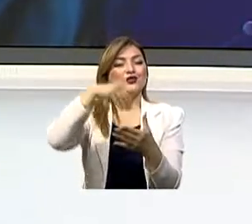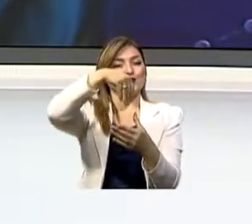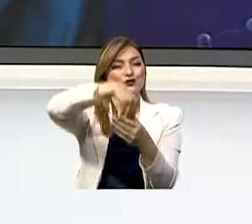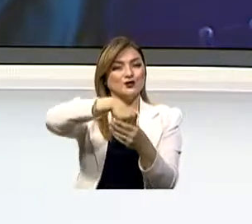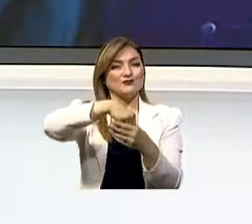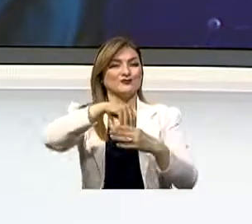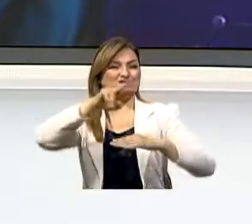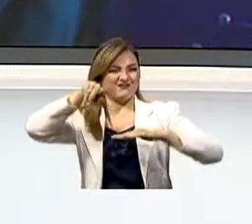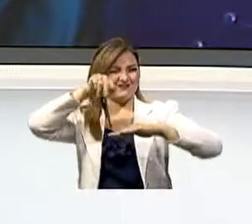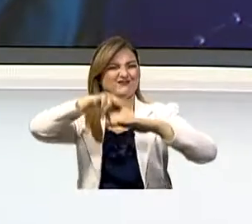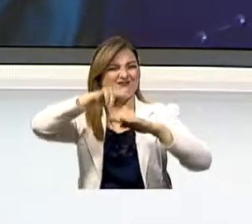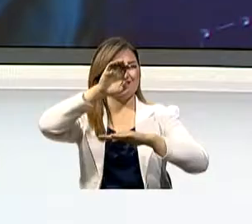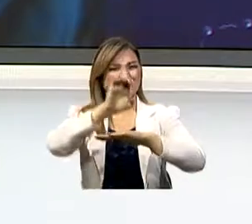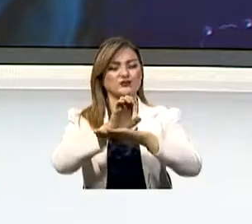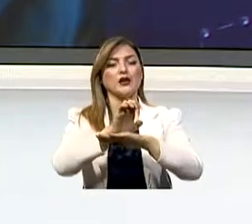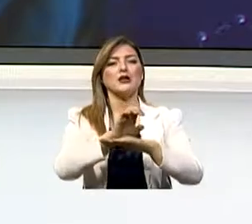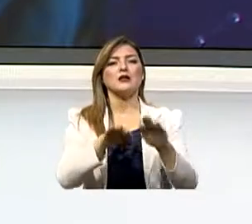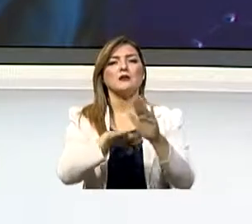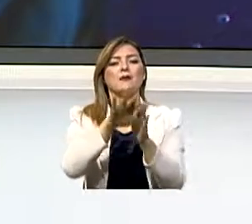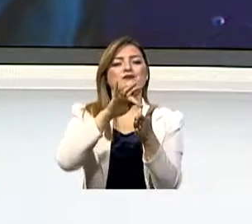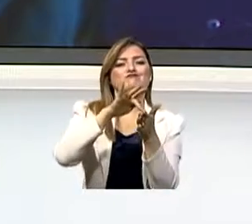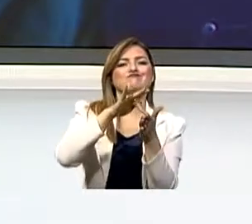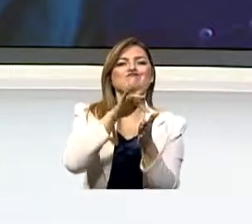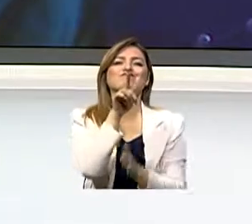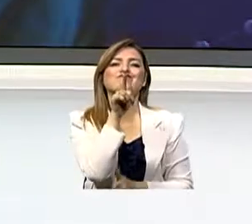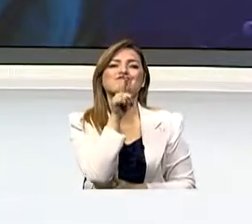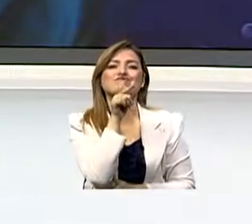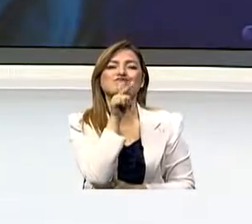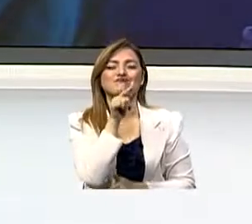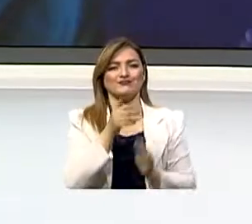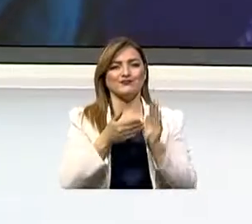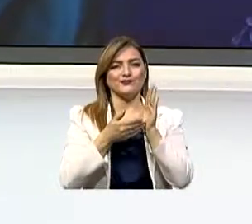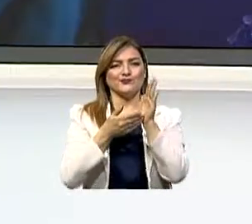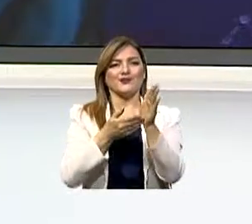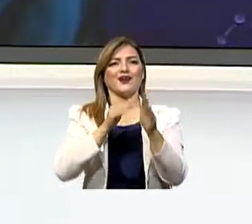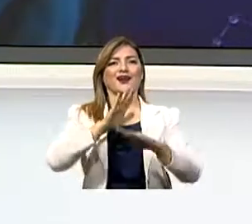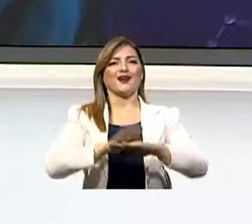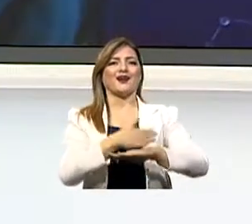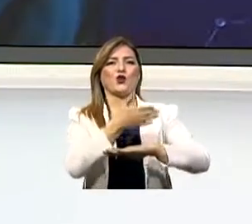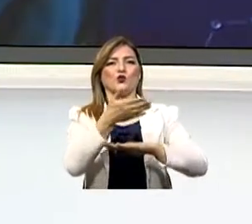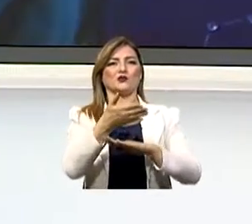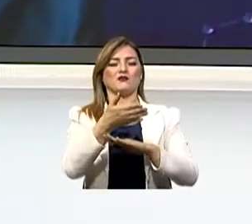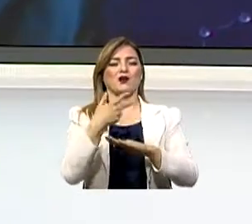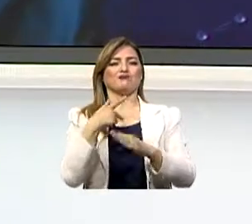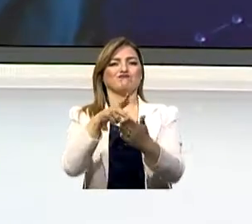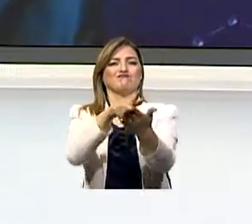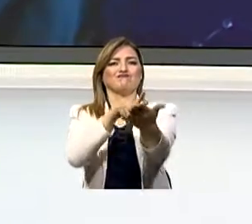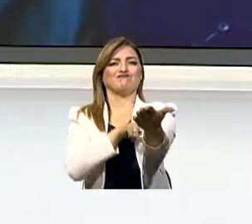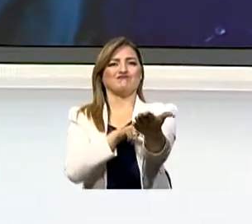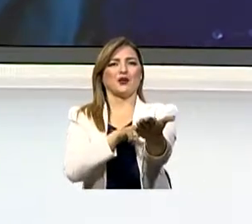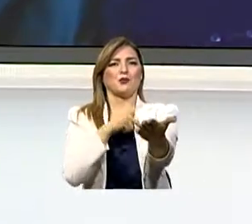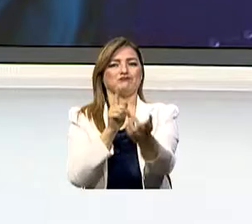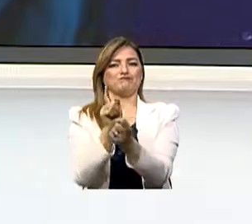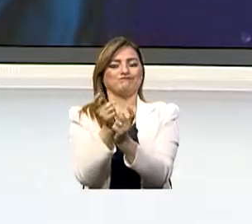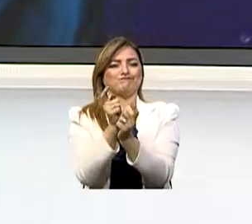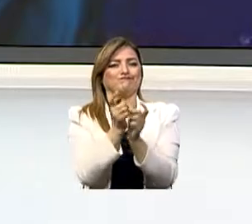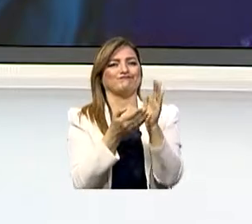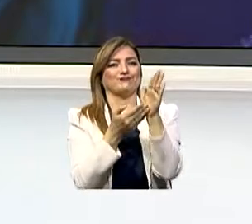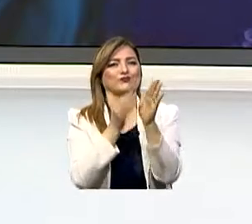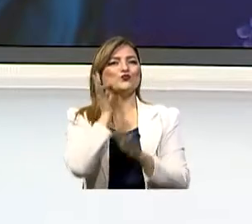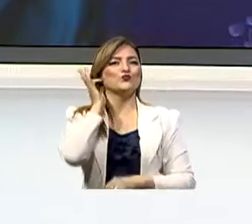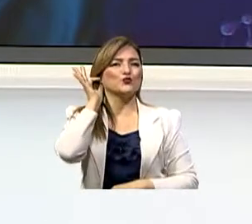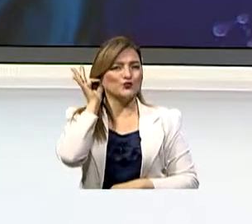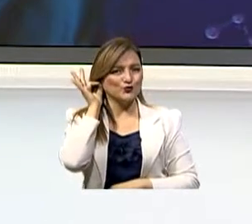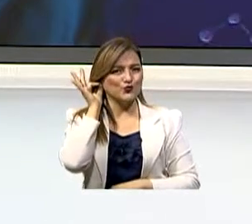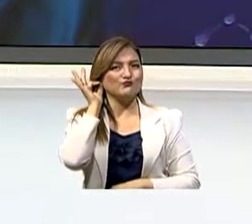están con mayor riesgo son aquellas que por ejemplo tienen factores o hábitos que nosotros no podemos cambiar el hecho de ser mujer